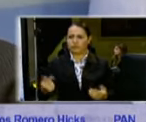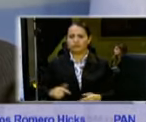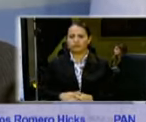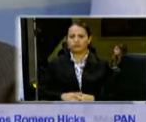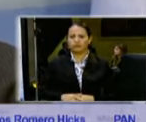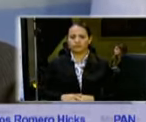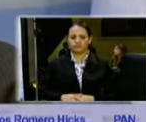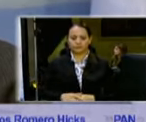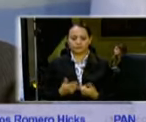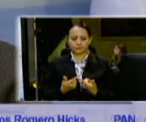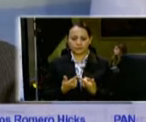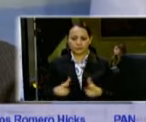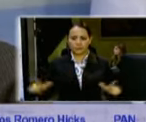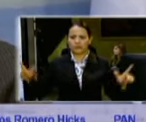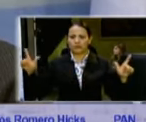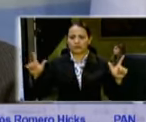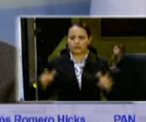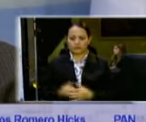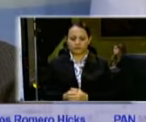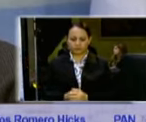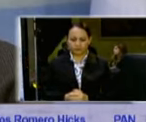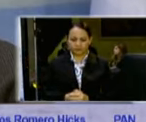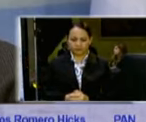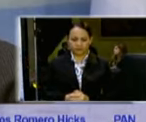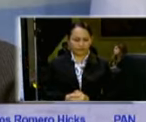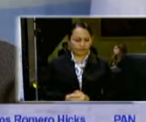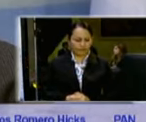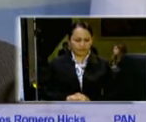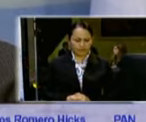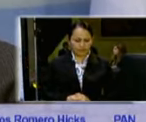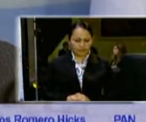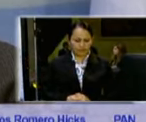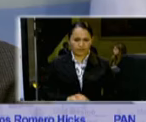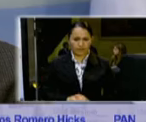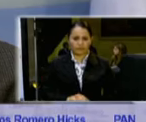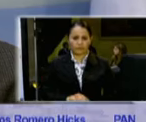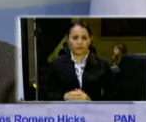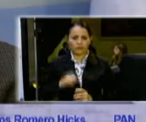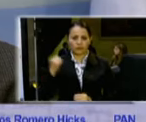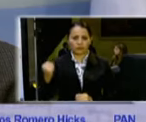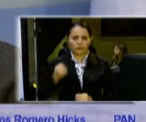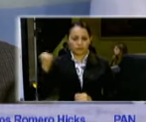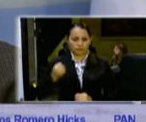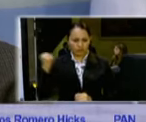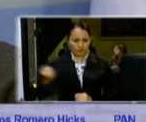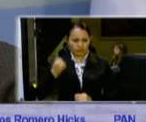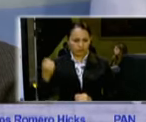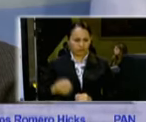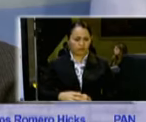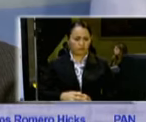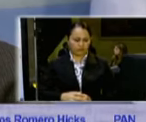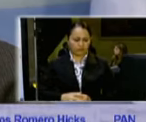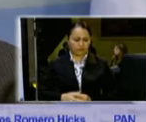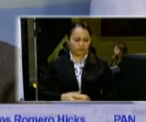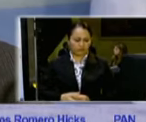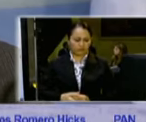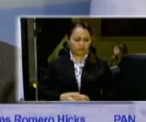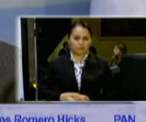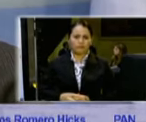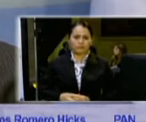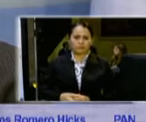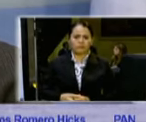y lo que era el Mexican American Committee, que era una suerte de participación